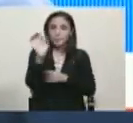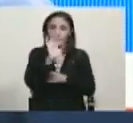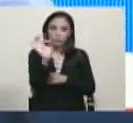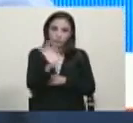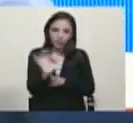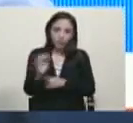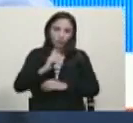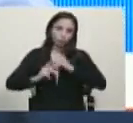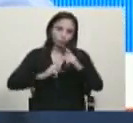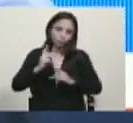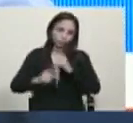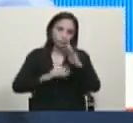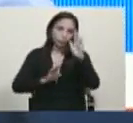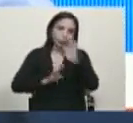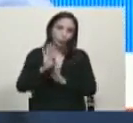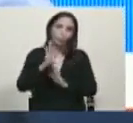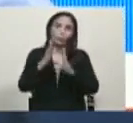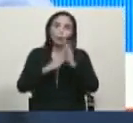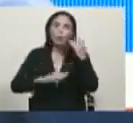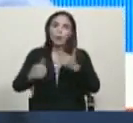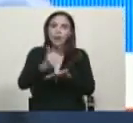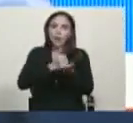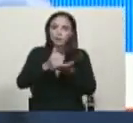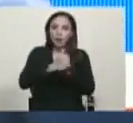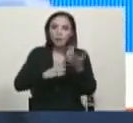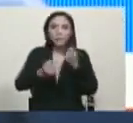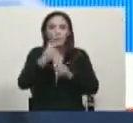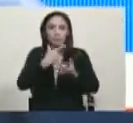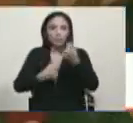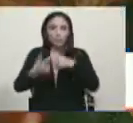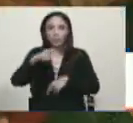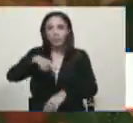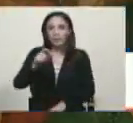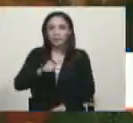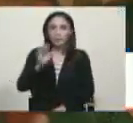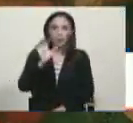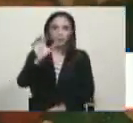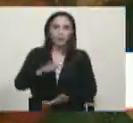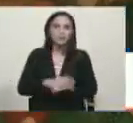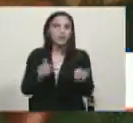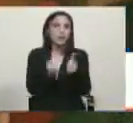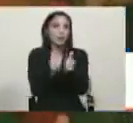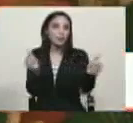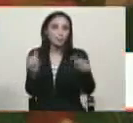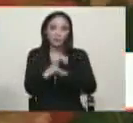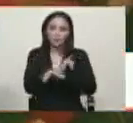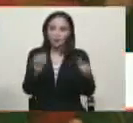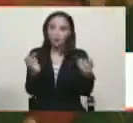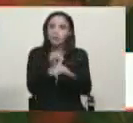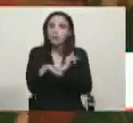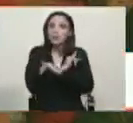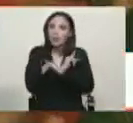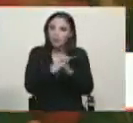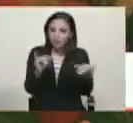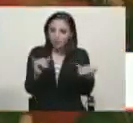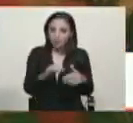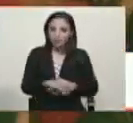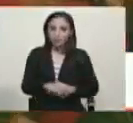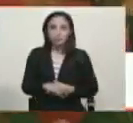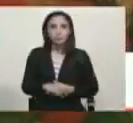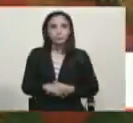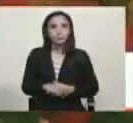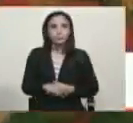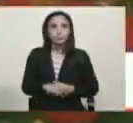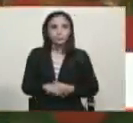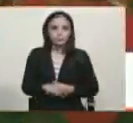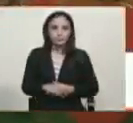100% producción de todos los fármacos que necesita nuestro país. Independencia productiva. Por